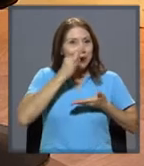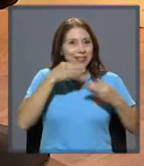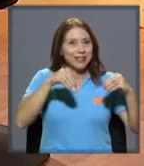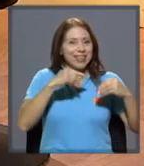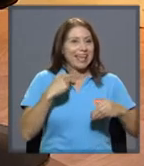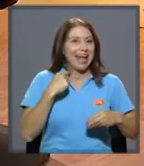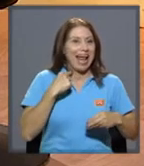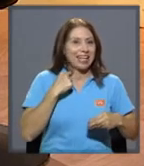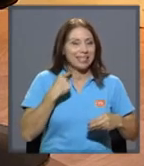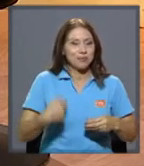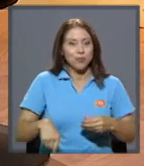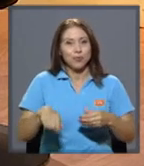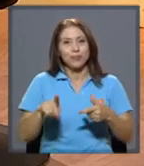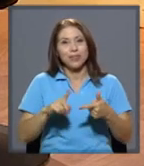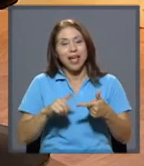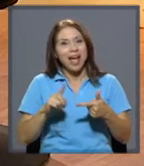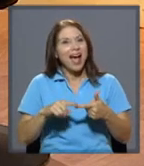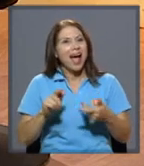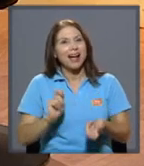Ha cambiado